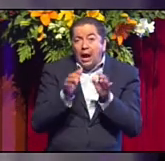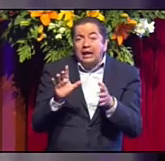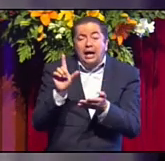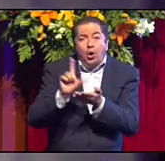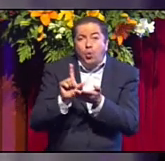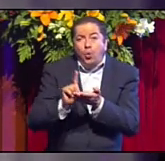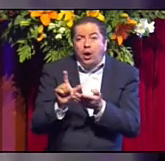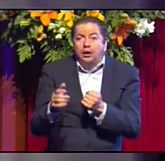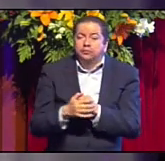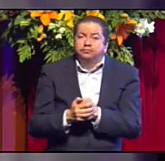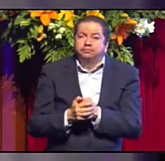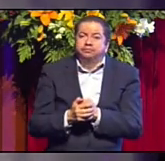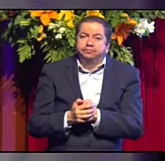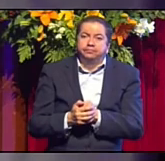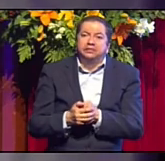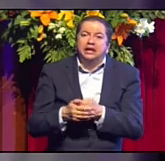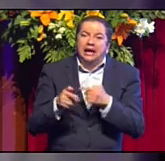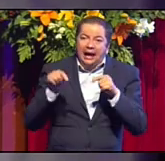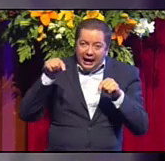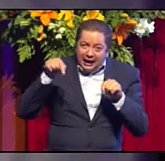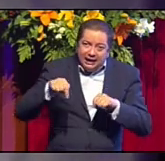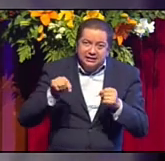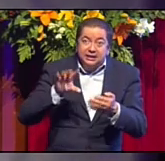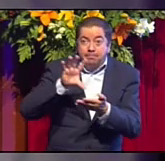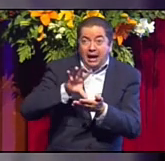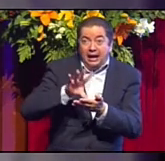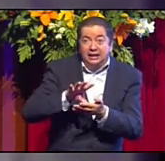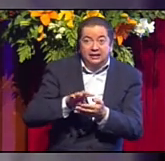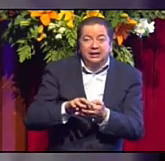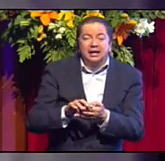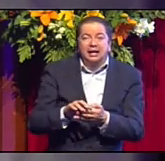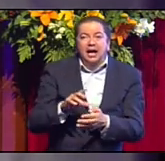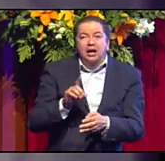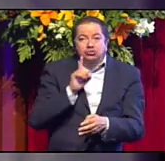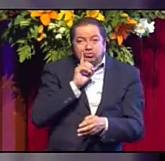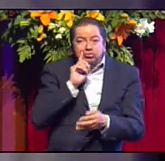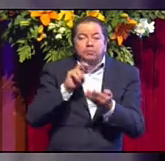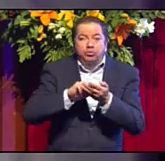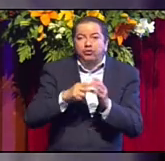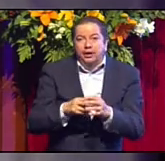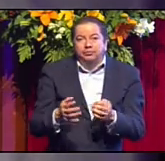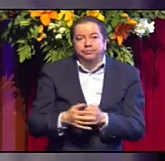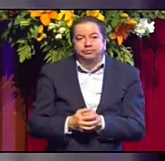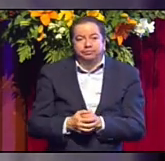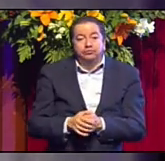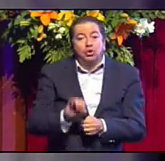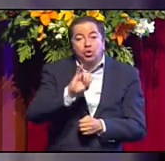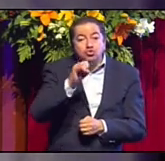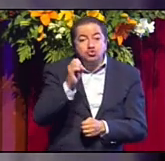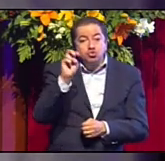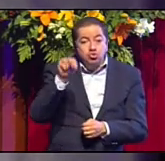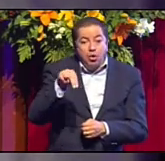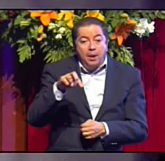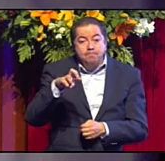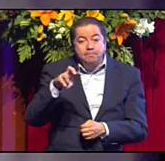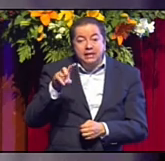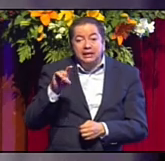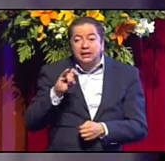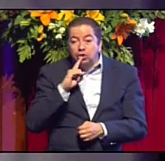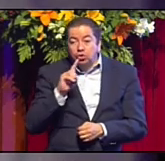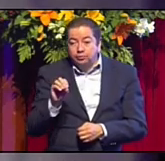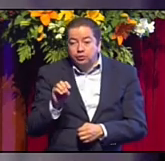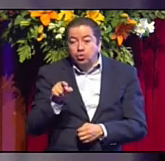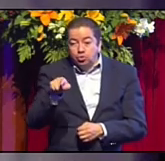pero particularmente este país que tiene tantos problemas. Juan Pinto, usted está detrás de esa